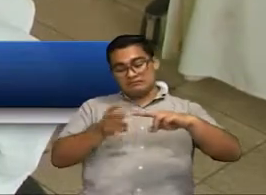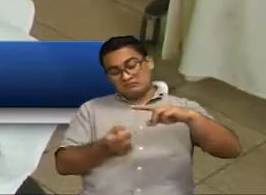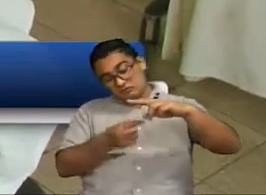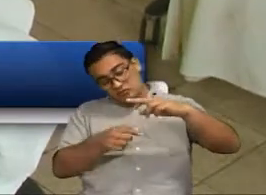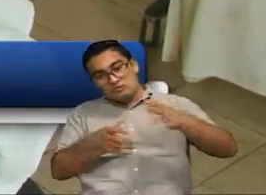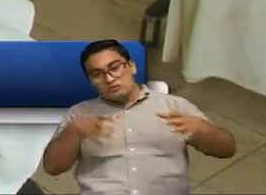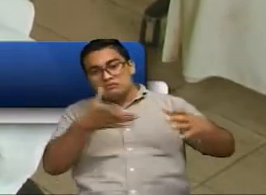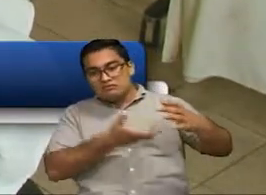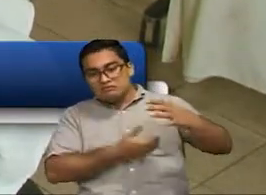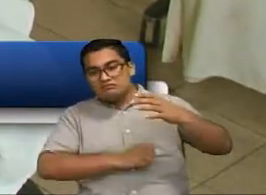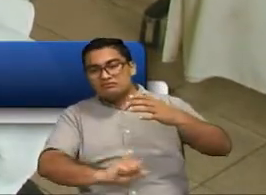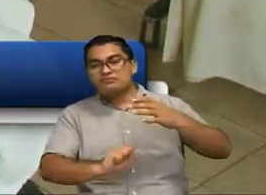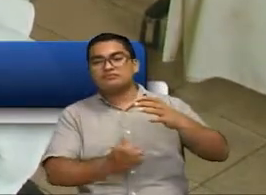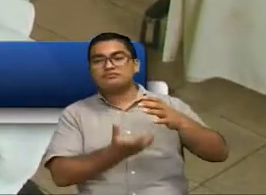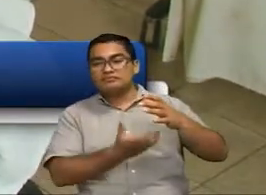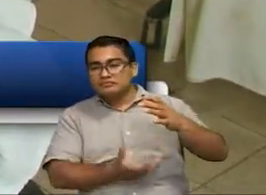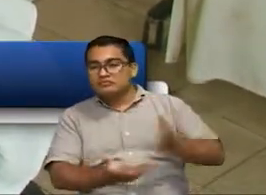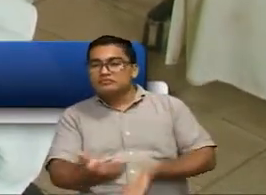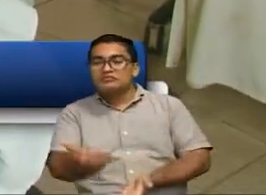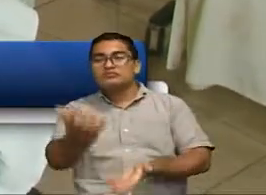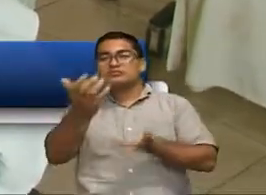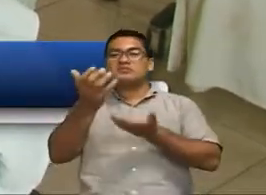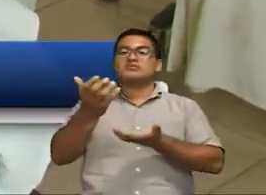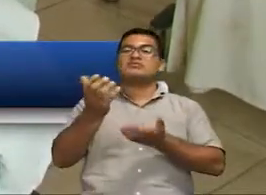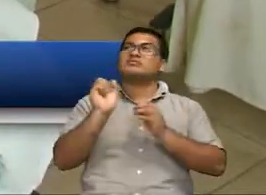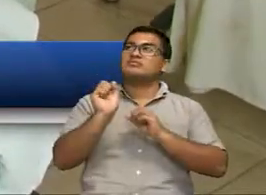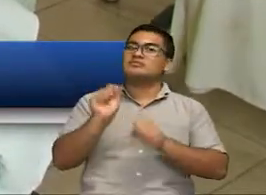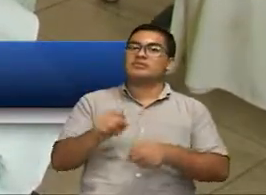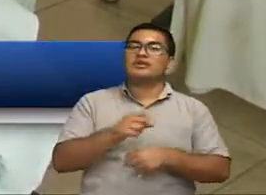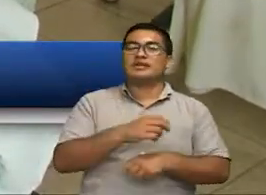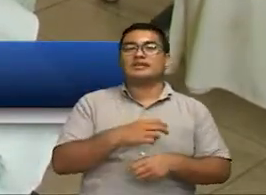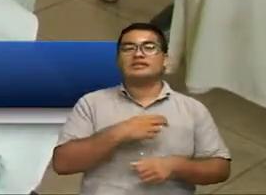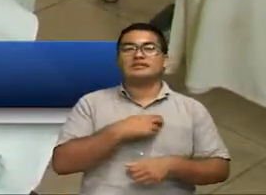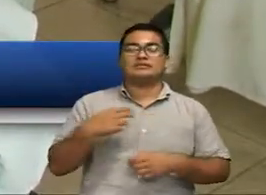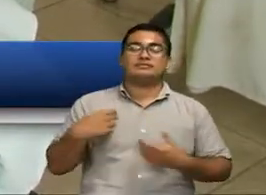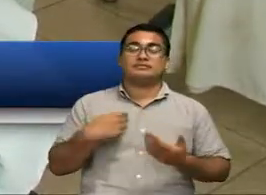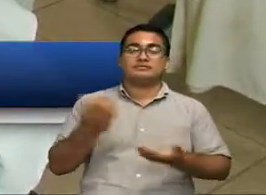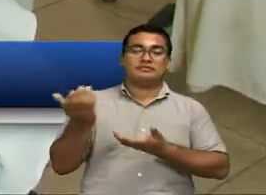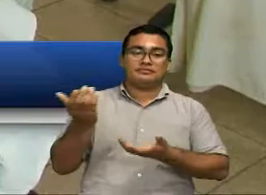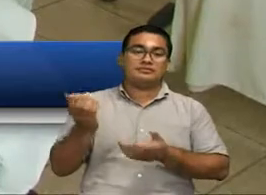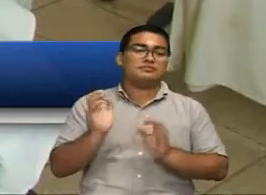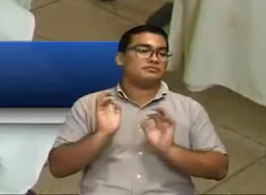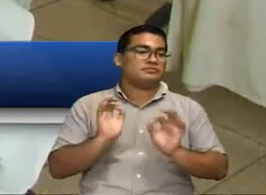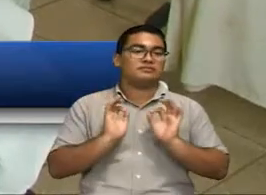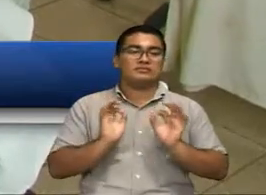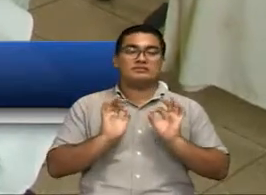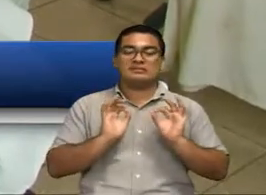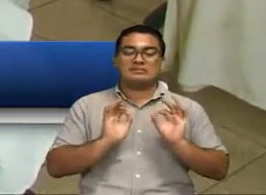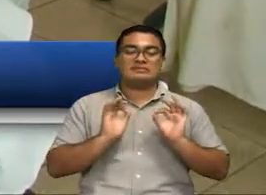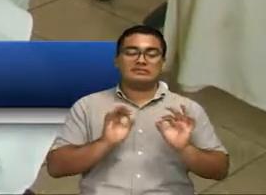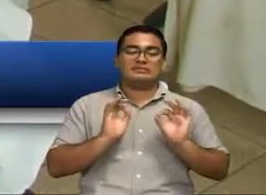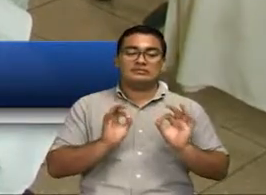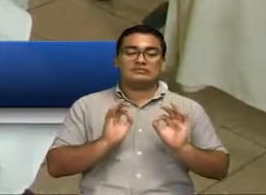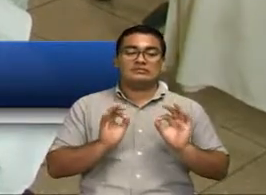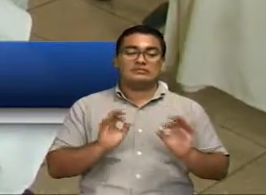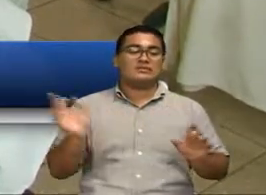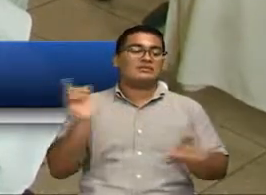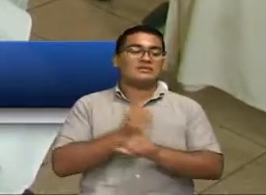eso se hace, o si ella decide tenerlo en cuclillas, pues ni modo, nos preparamos nosotros para tenerlo en cuclillas, porque tenemos que también